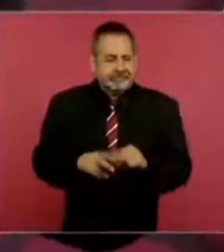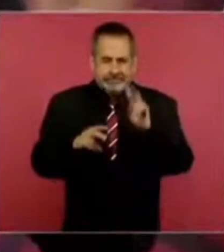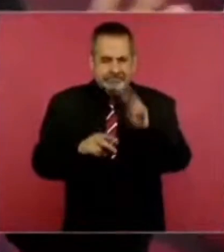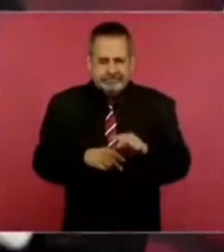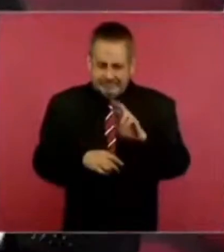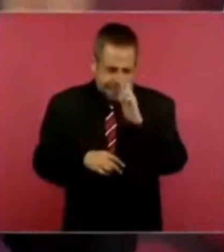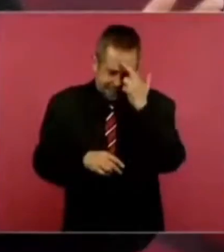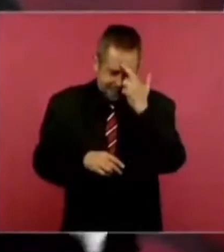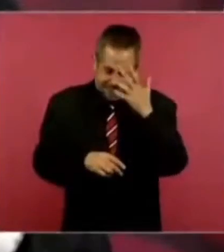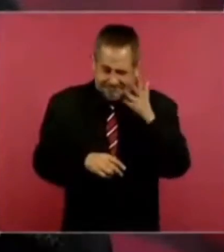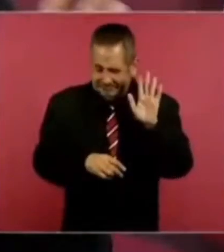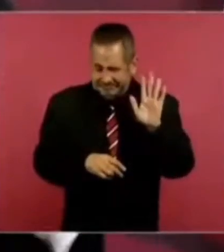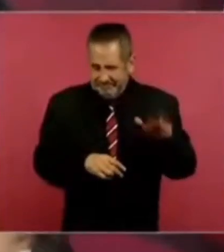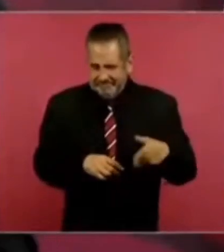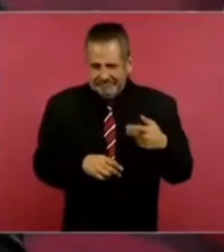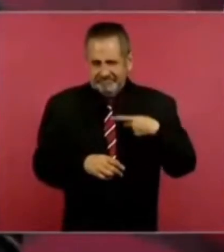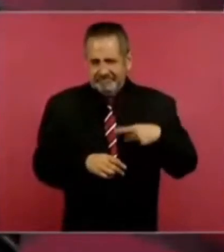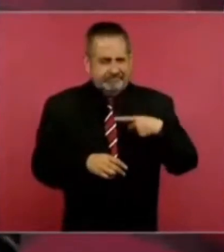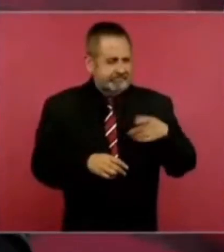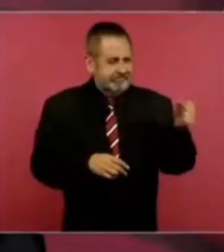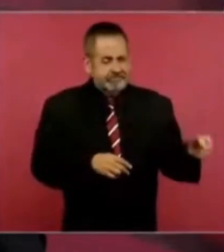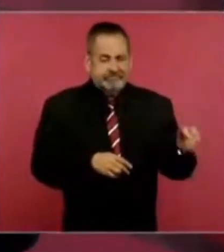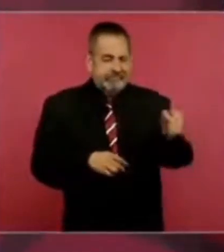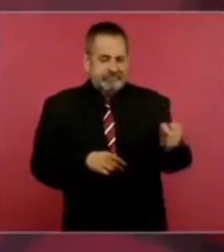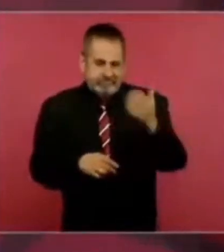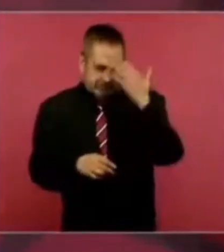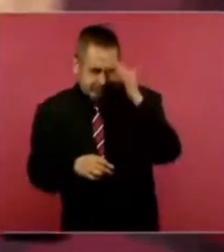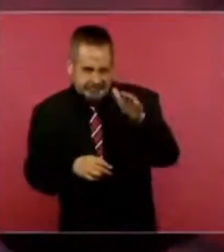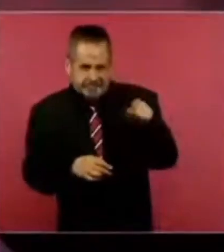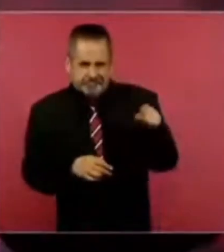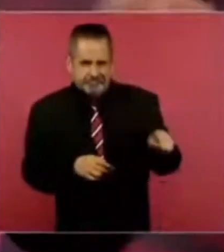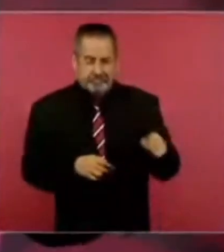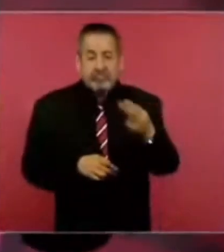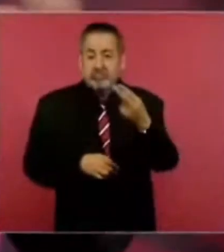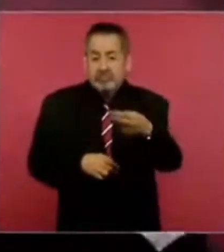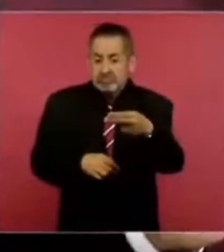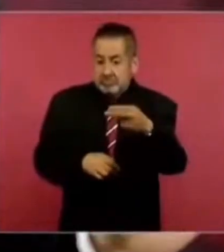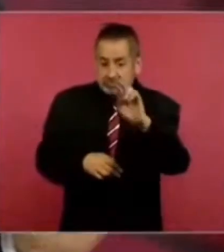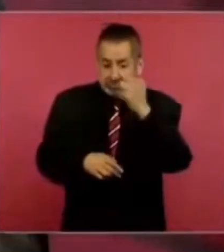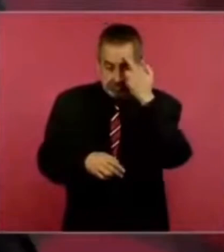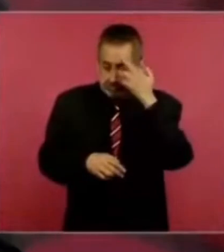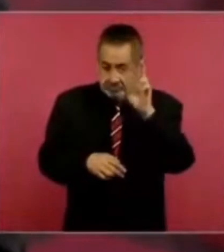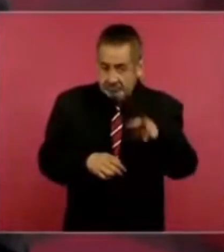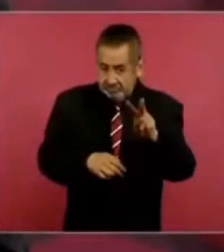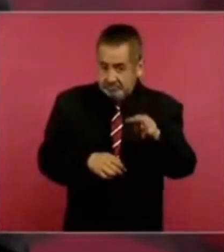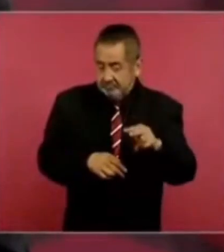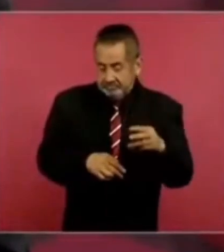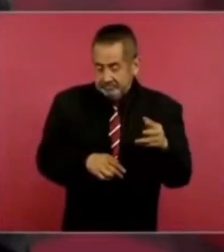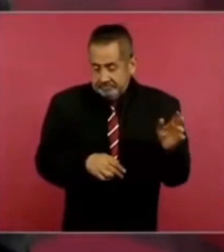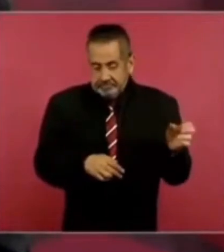sinceramente no lo conozco, pero no me acuerdo de su nombre.